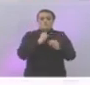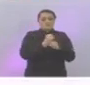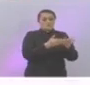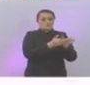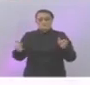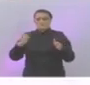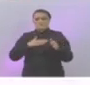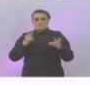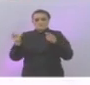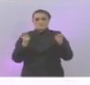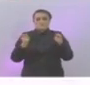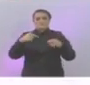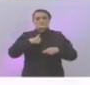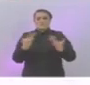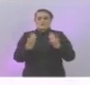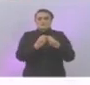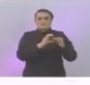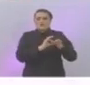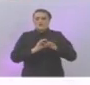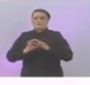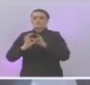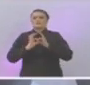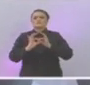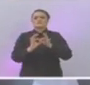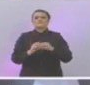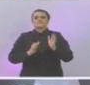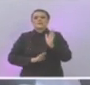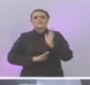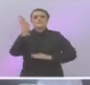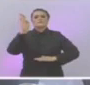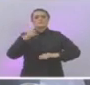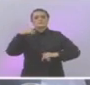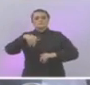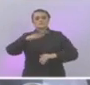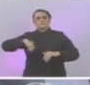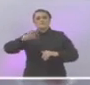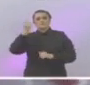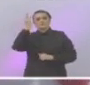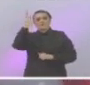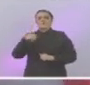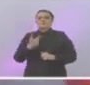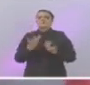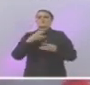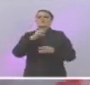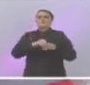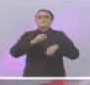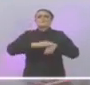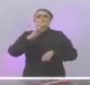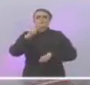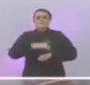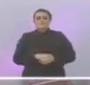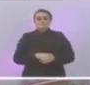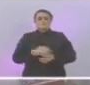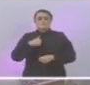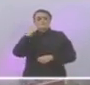de gobierno, unidos avanzamos también en la construcción de un San Luis Potosí más incluyente. Lo